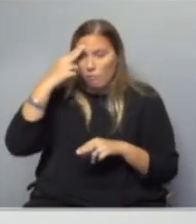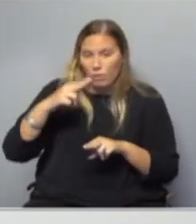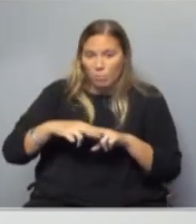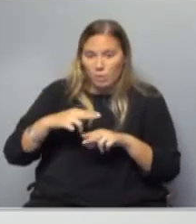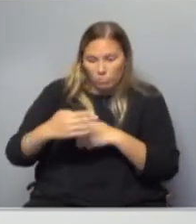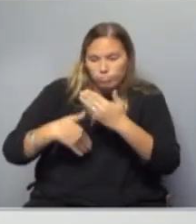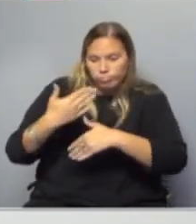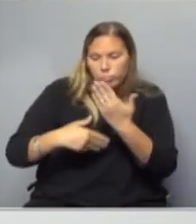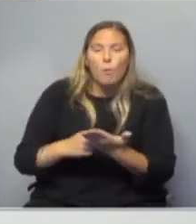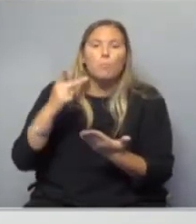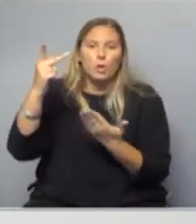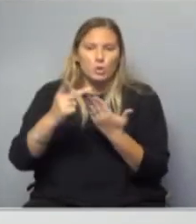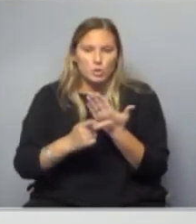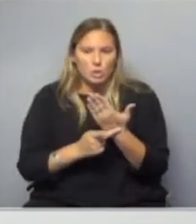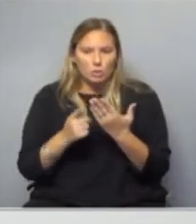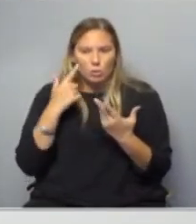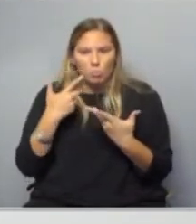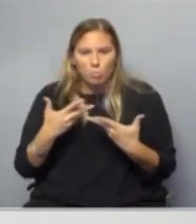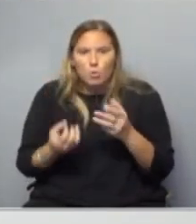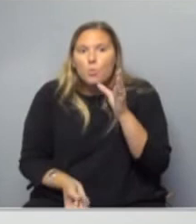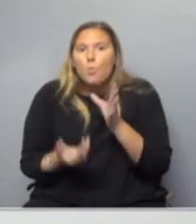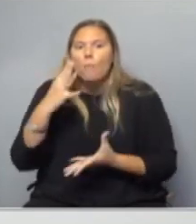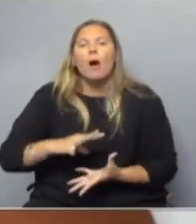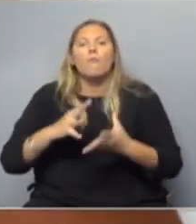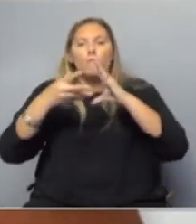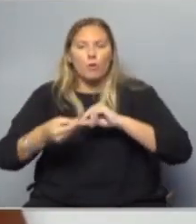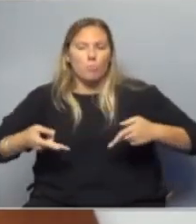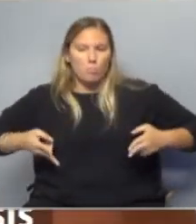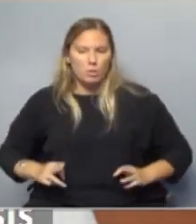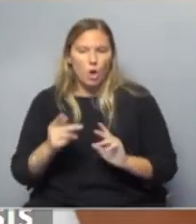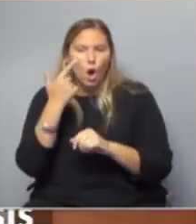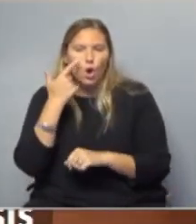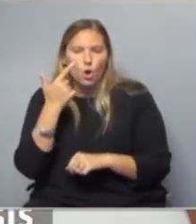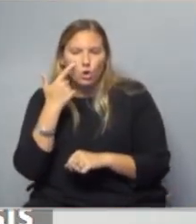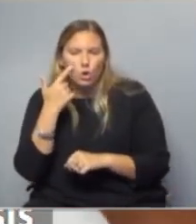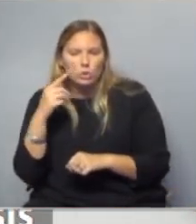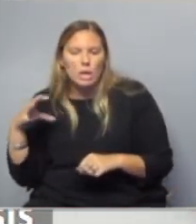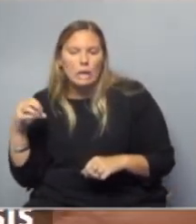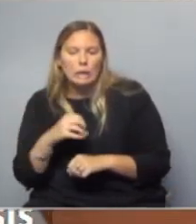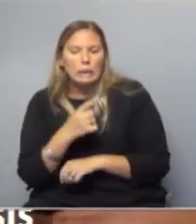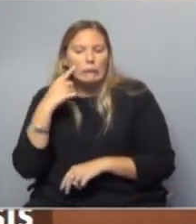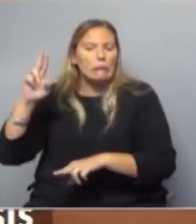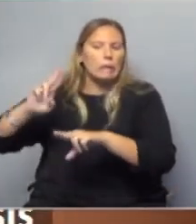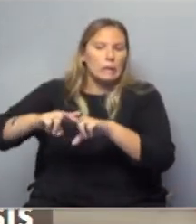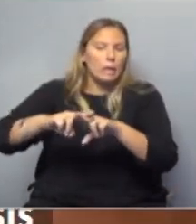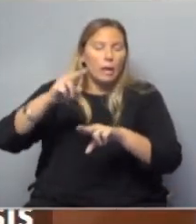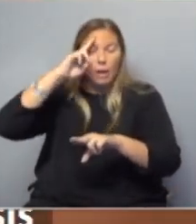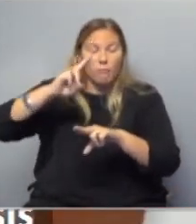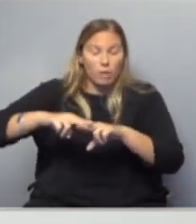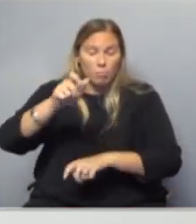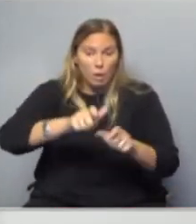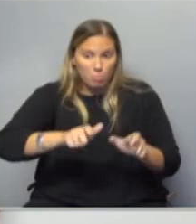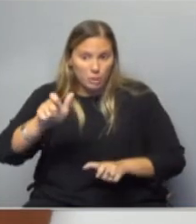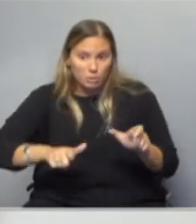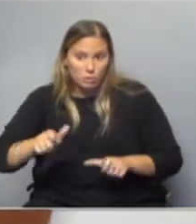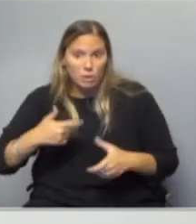llevaron adelante un proyecto para desarrollar un nuevo método que permite conocer qué variante es la que afecta a la persona que sufre de tuberculosis